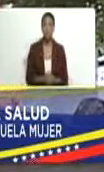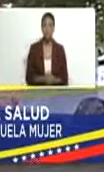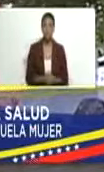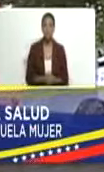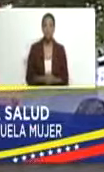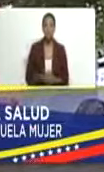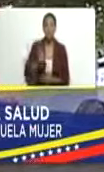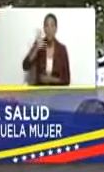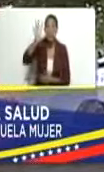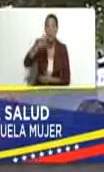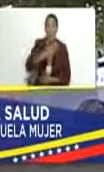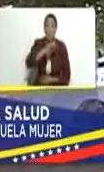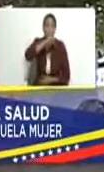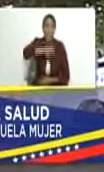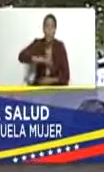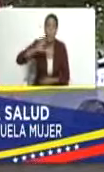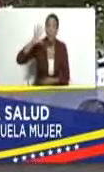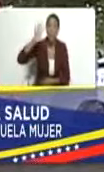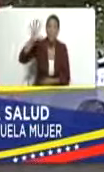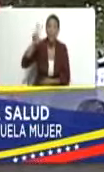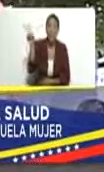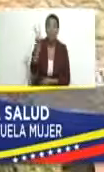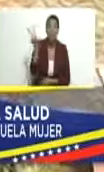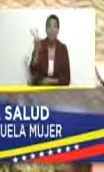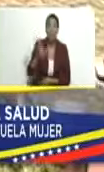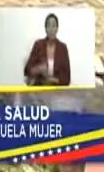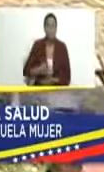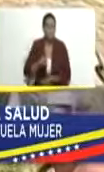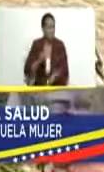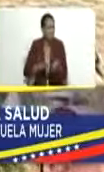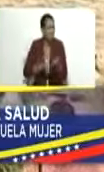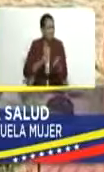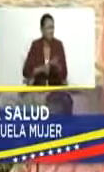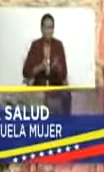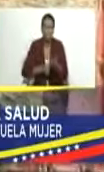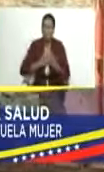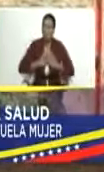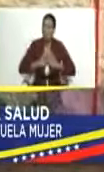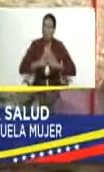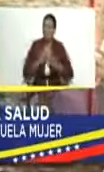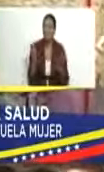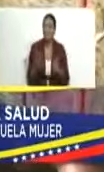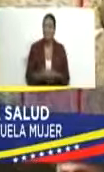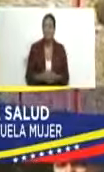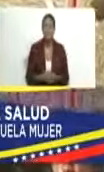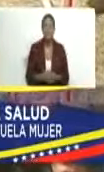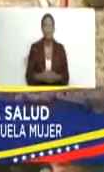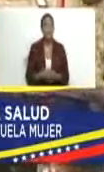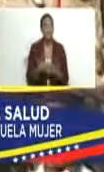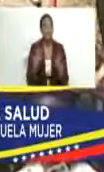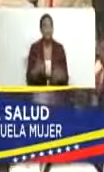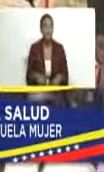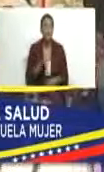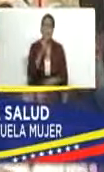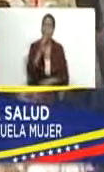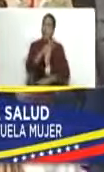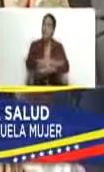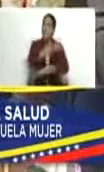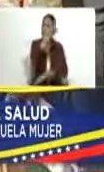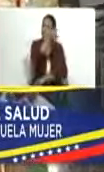su país, su patria, amarlo verdaderamente. Hay que ser bien mala